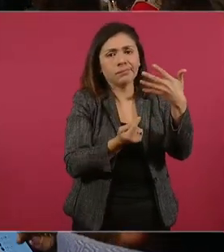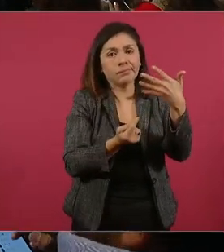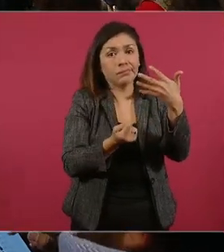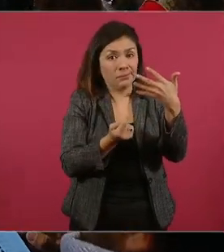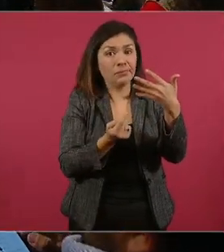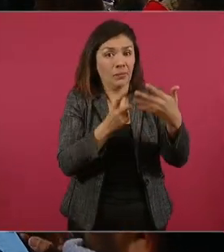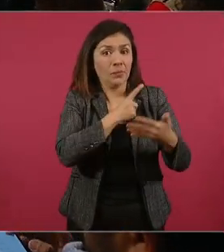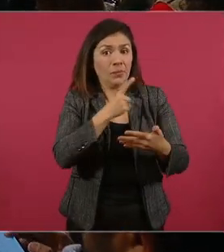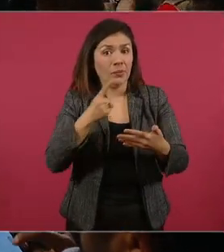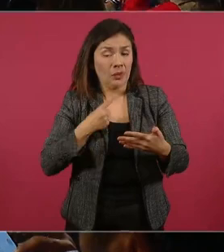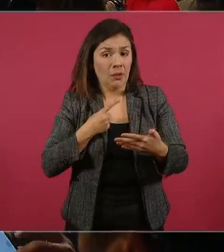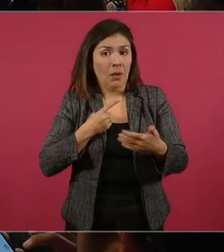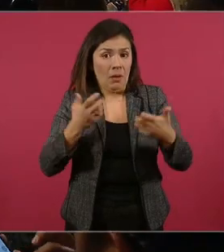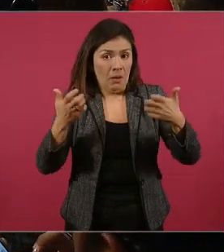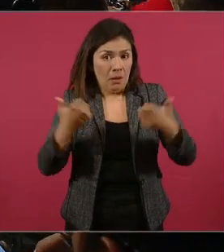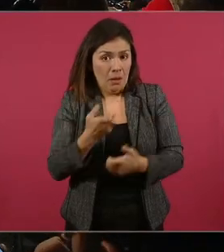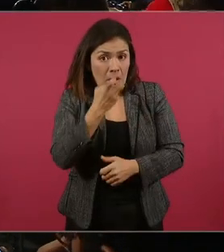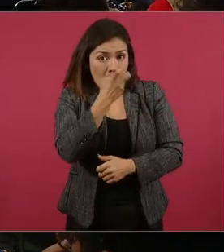se permite